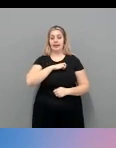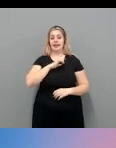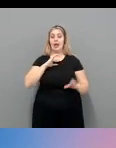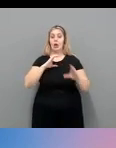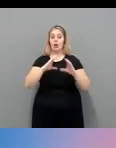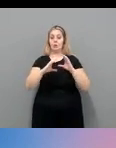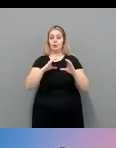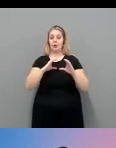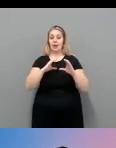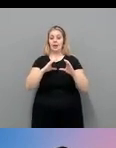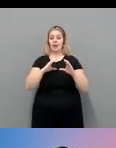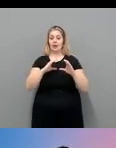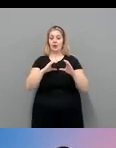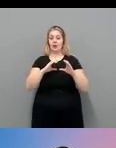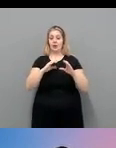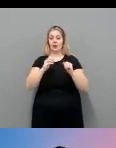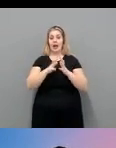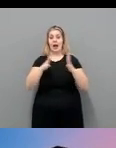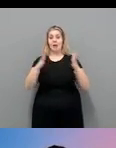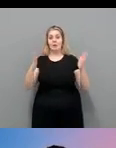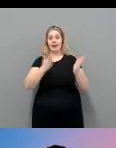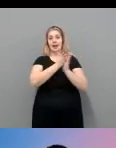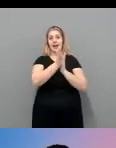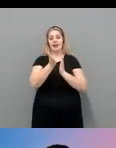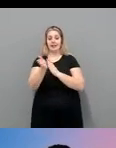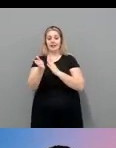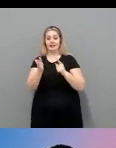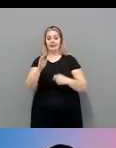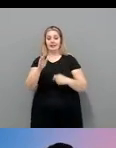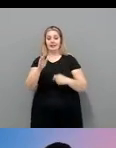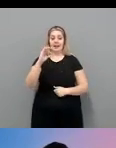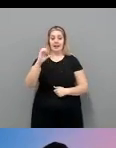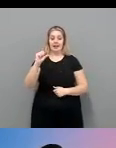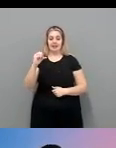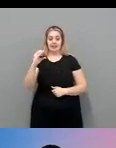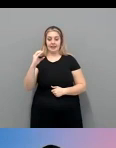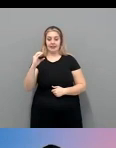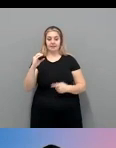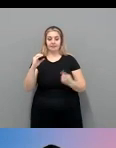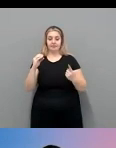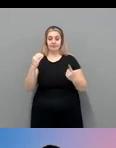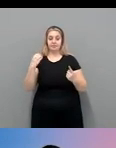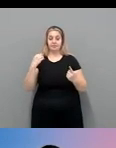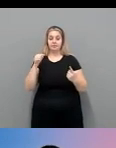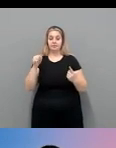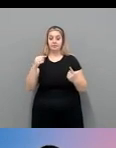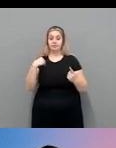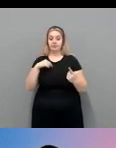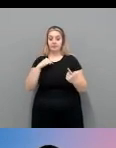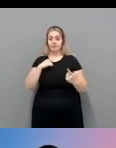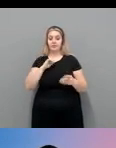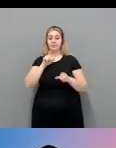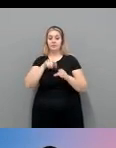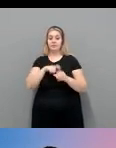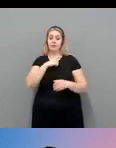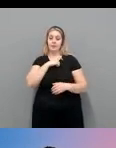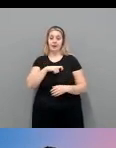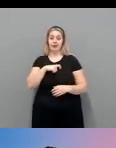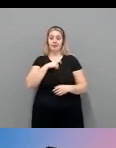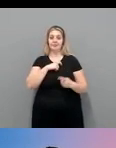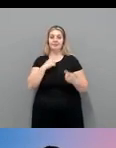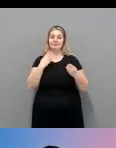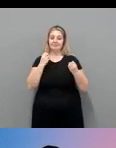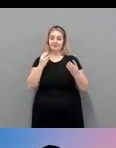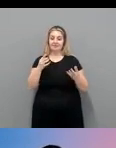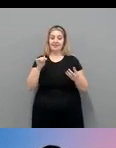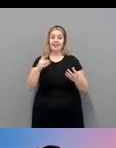Comunicación Aumentativa y Alternativa, AISAC, de la cual además soy miembro, y dice que